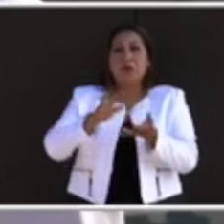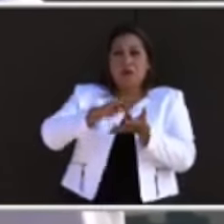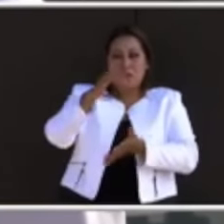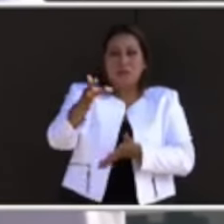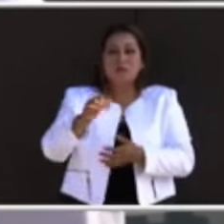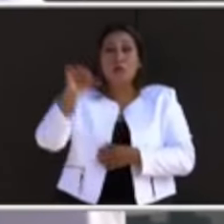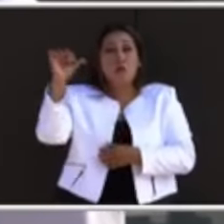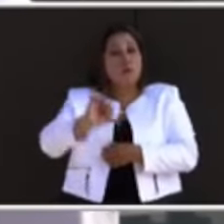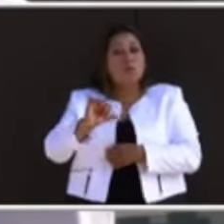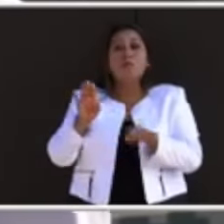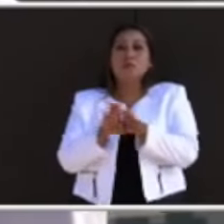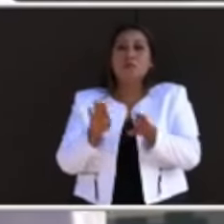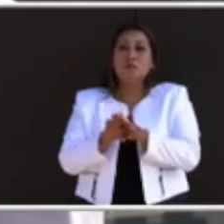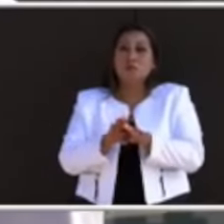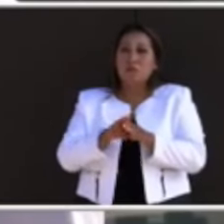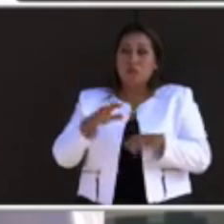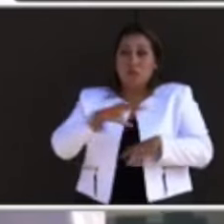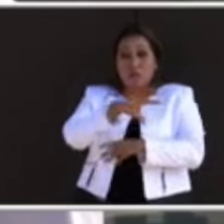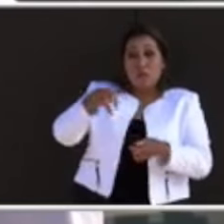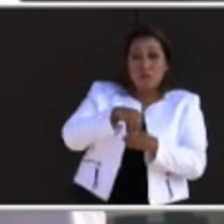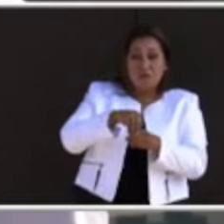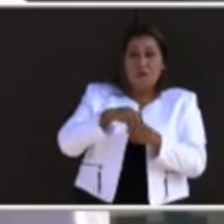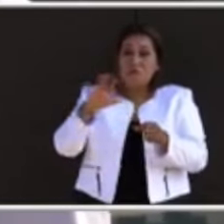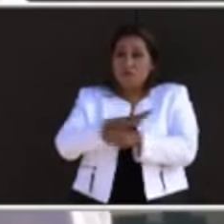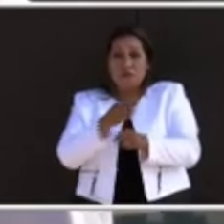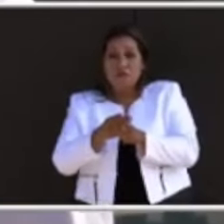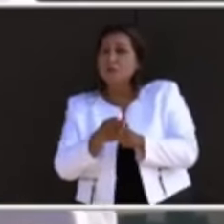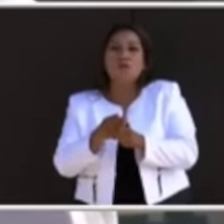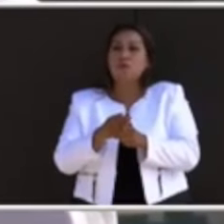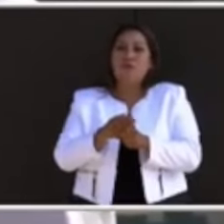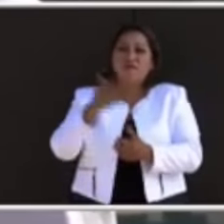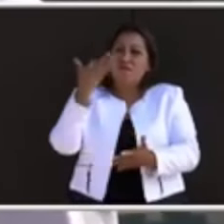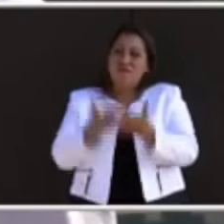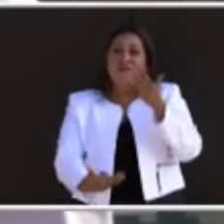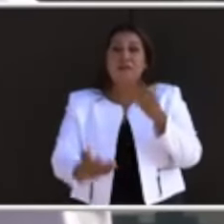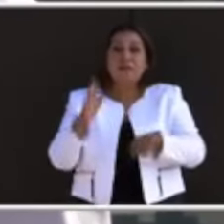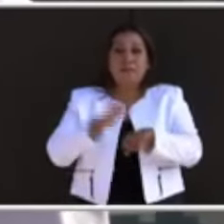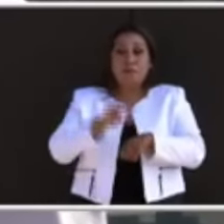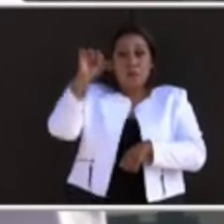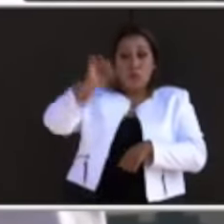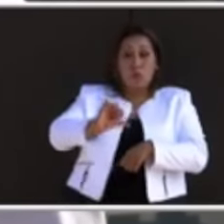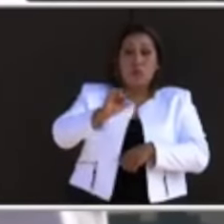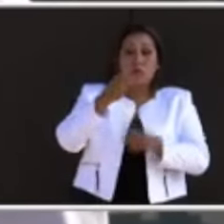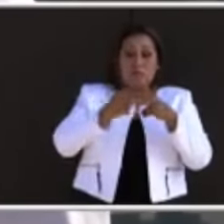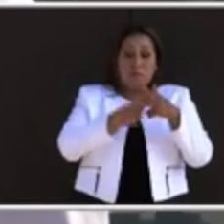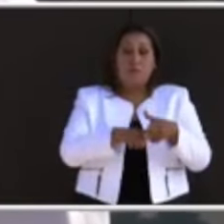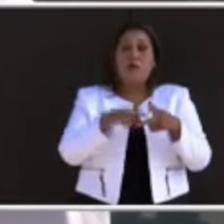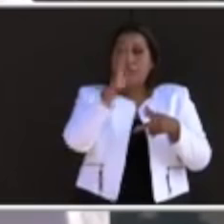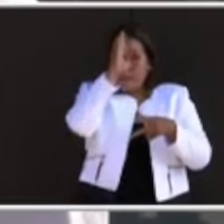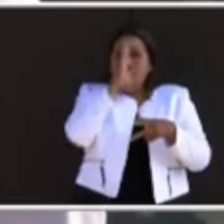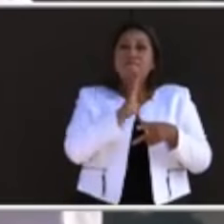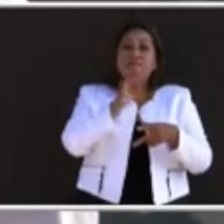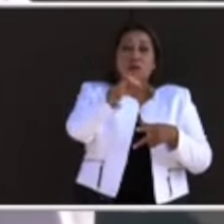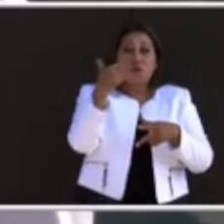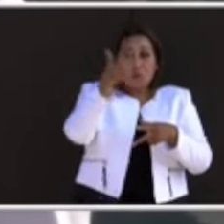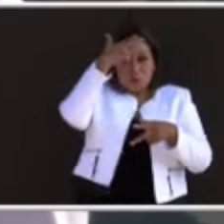manera es todo ni es suficiente. Hoy, a partir de las 12 de la noche con un minuto, que asumiré el cargo